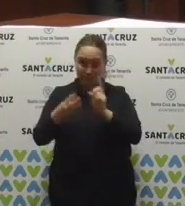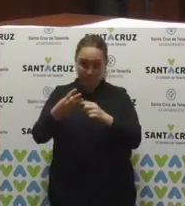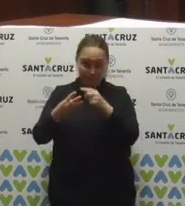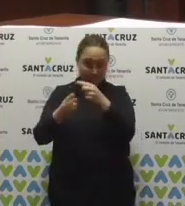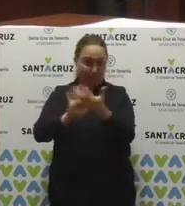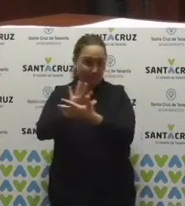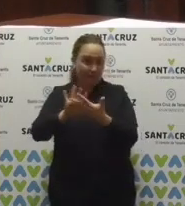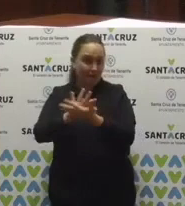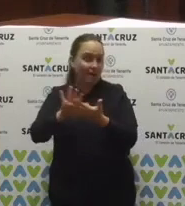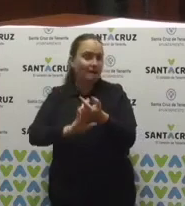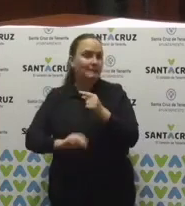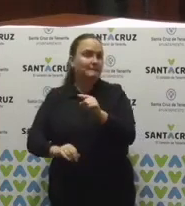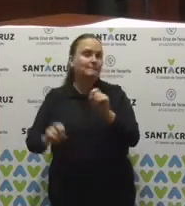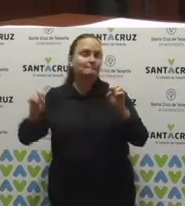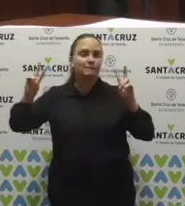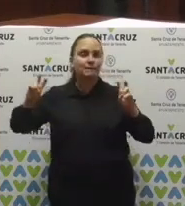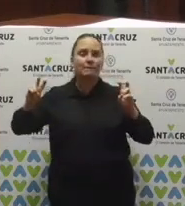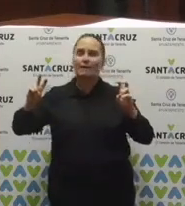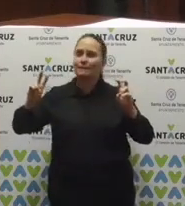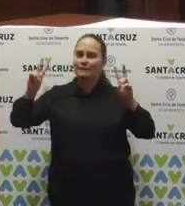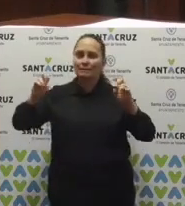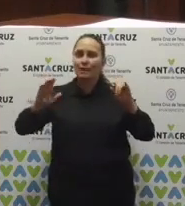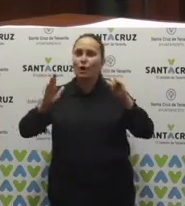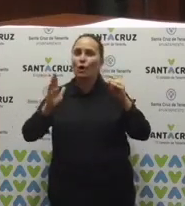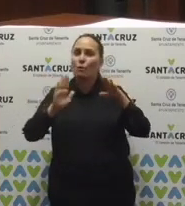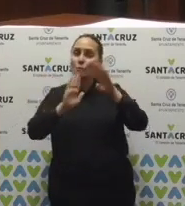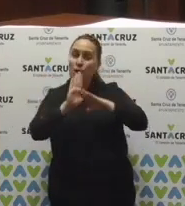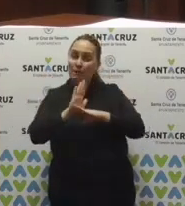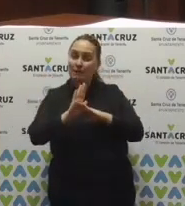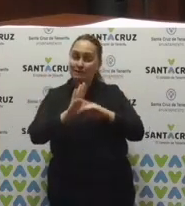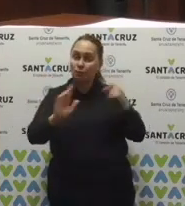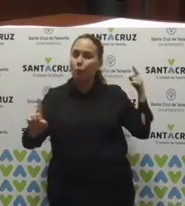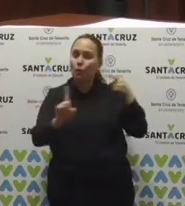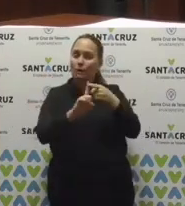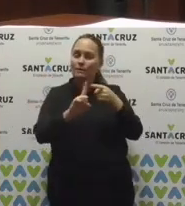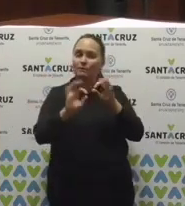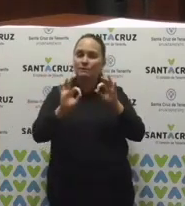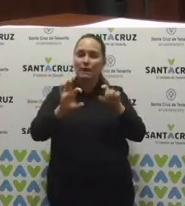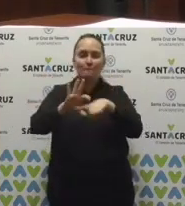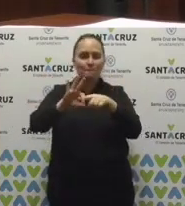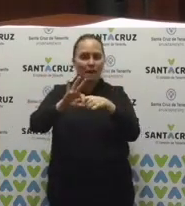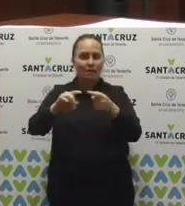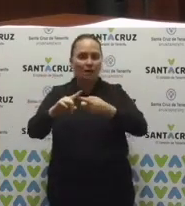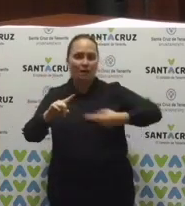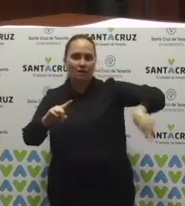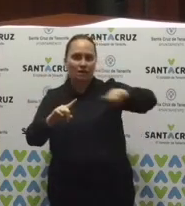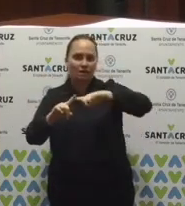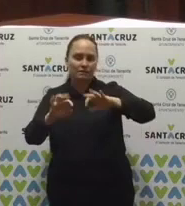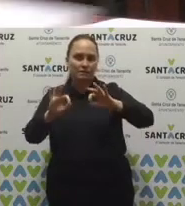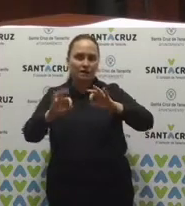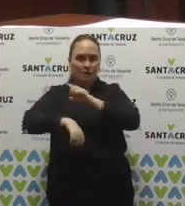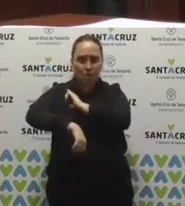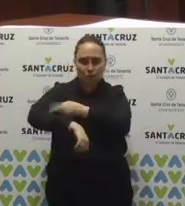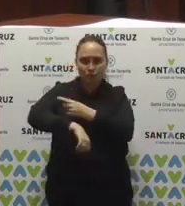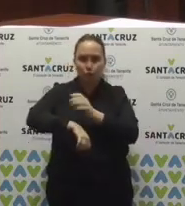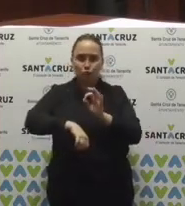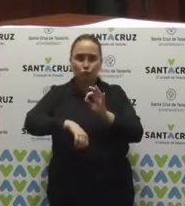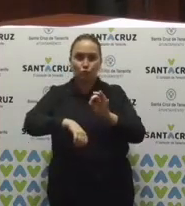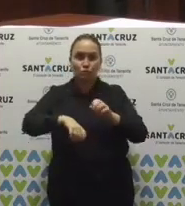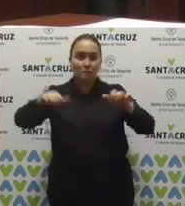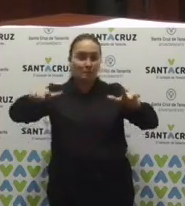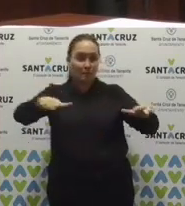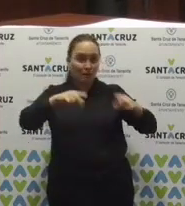de con respecto a programas destinados a mejora de plazas y espacios deportivos y cerramientos de solares y parcelas públicas